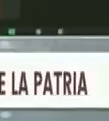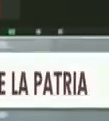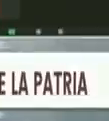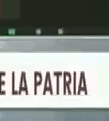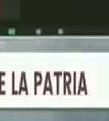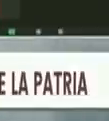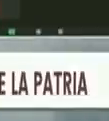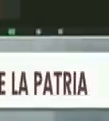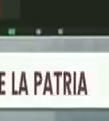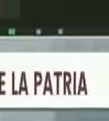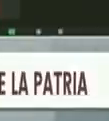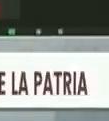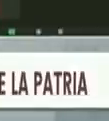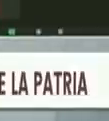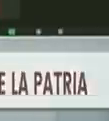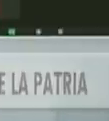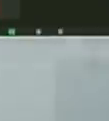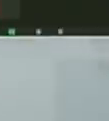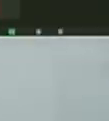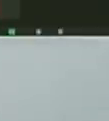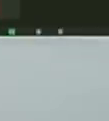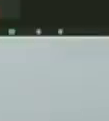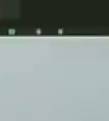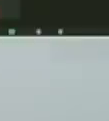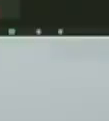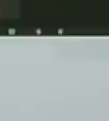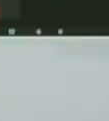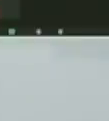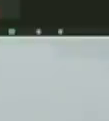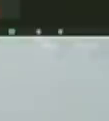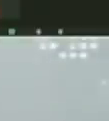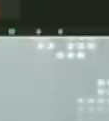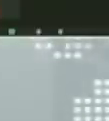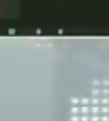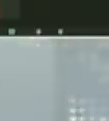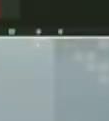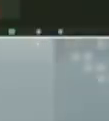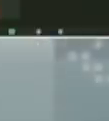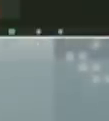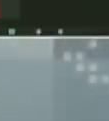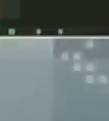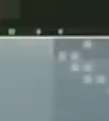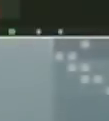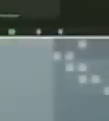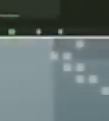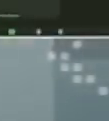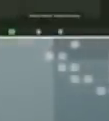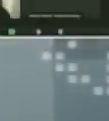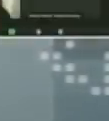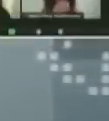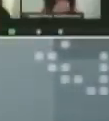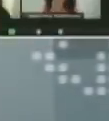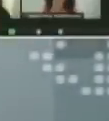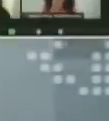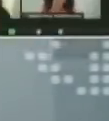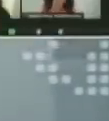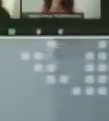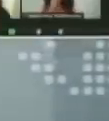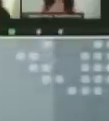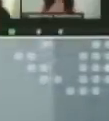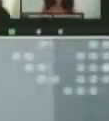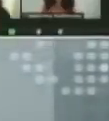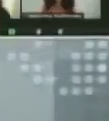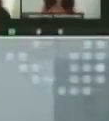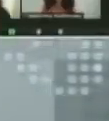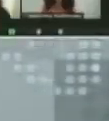conectados directamente con todo el país, con las lideresas. Allá están en Mérida,